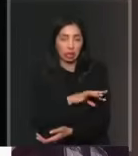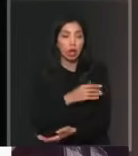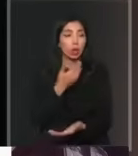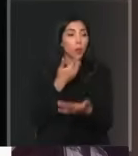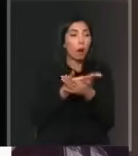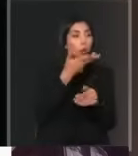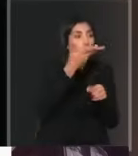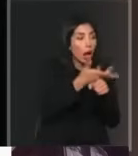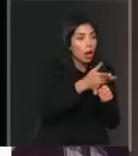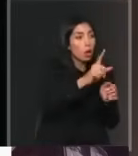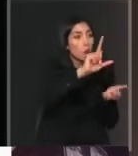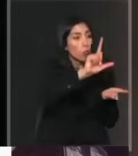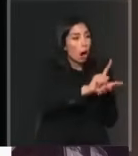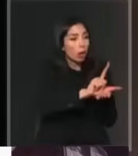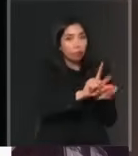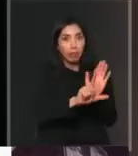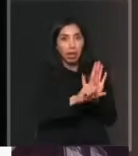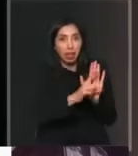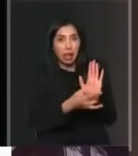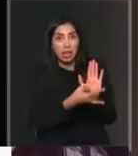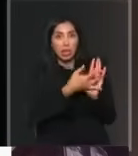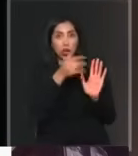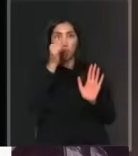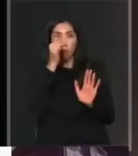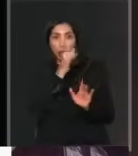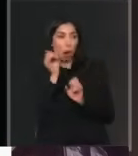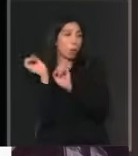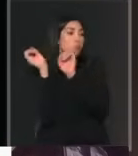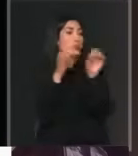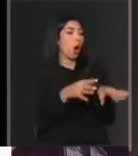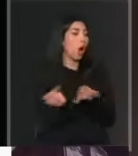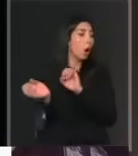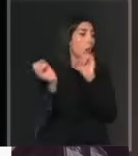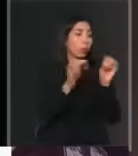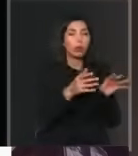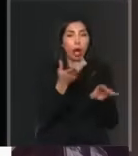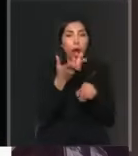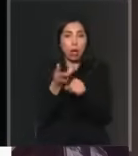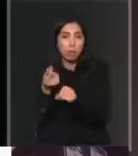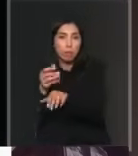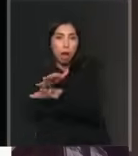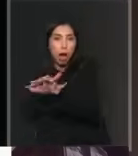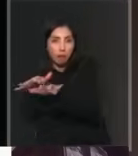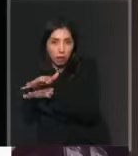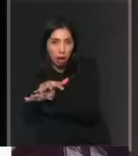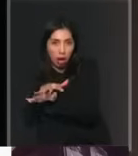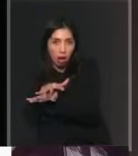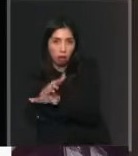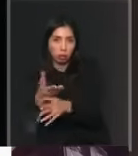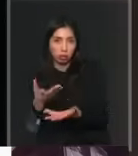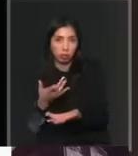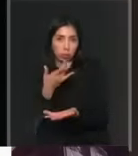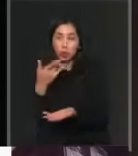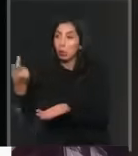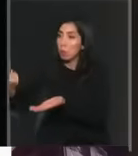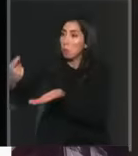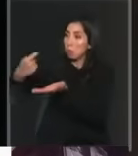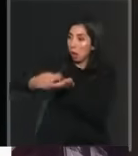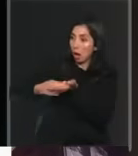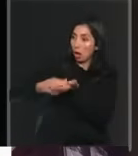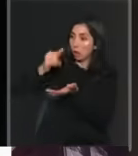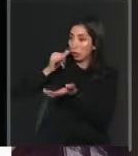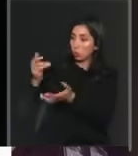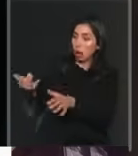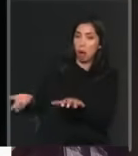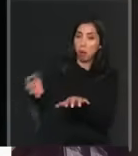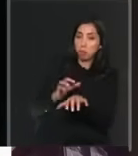ilegales, efectivamente hay una mafia asociada a estos vertederos ilegales, porque se cobra por recepcionar residuos en